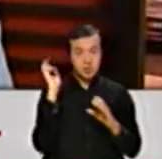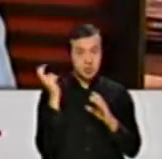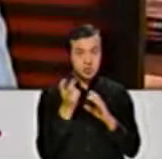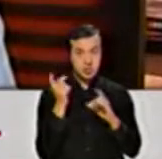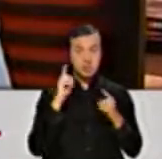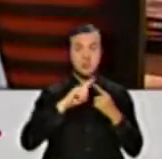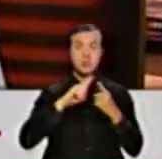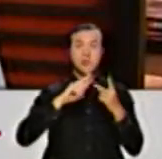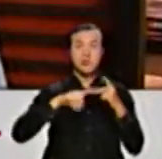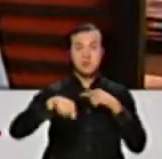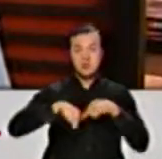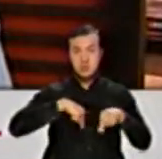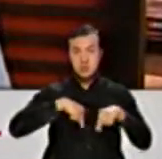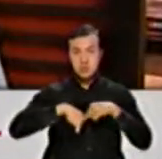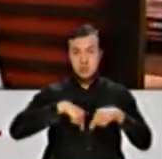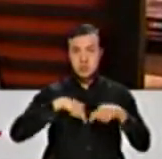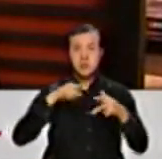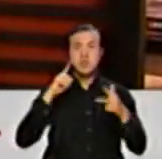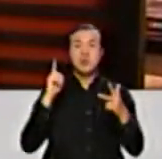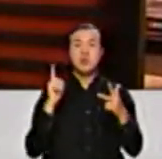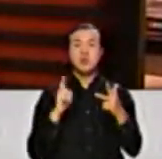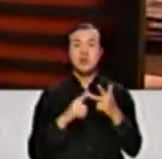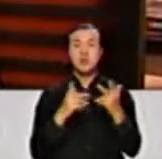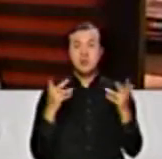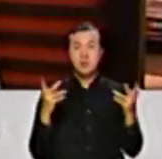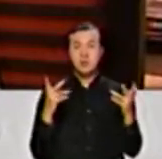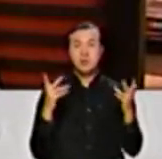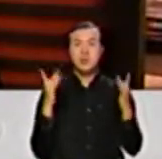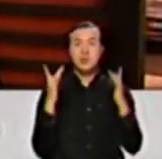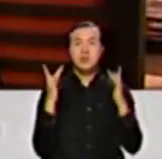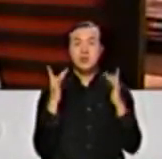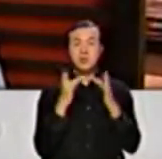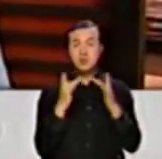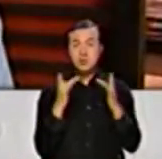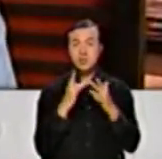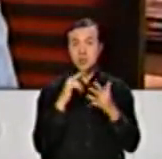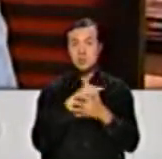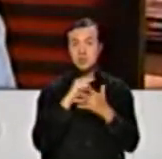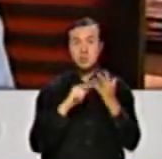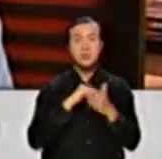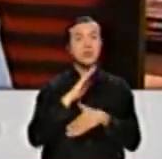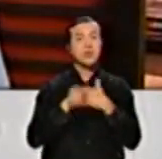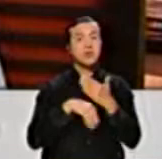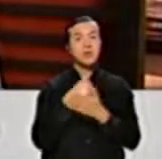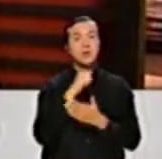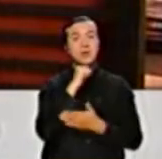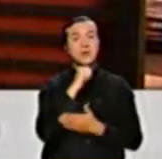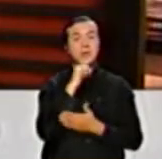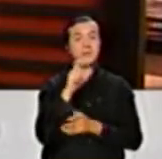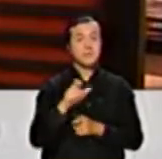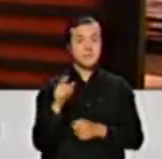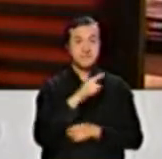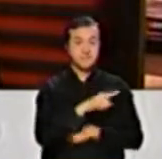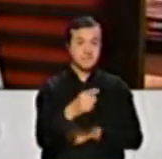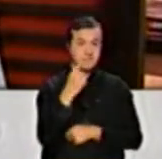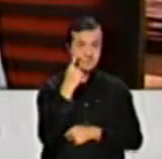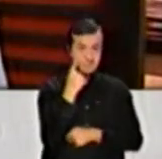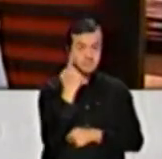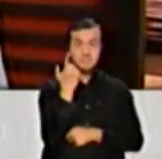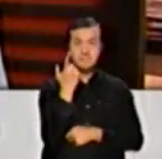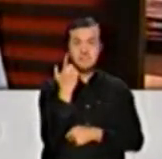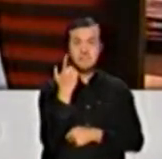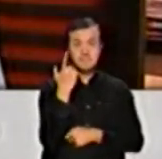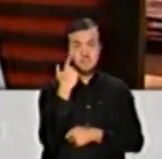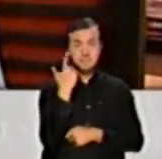ser transporte, tiene que ser carga, tiene que ser conectividad, ya, porque eso es lo que falta. Y que la gente vea que sea una opción. En